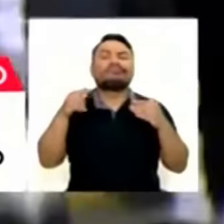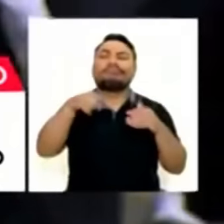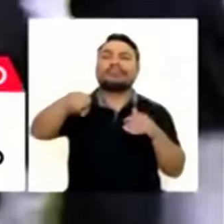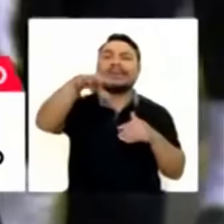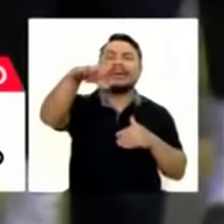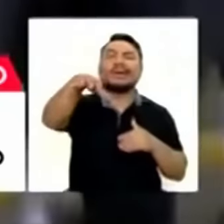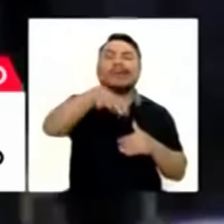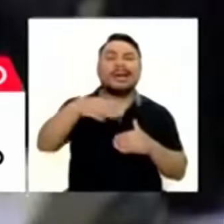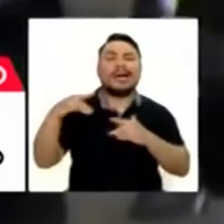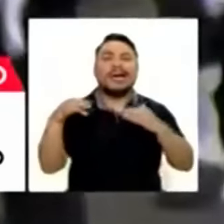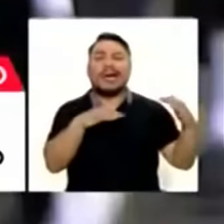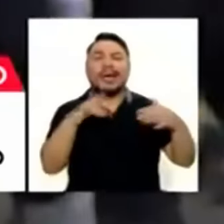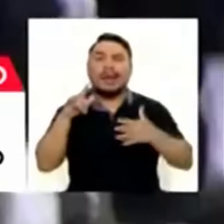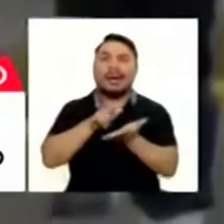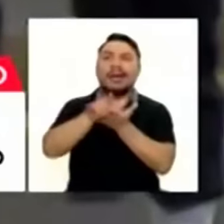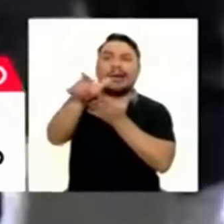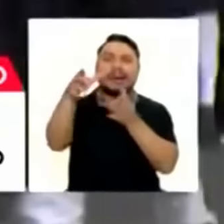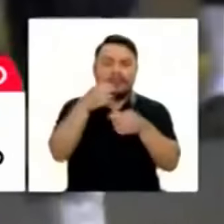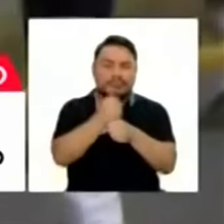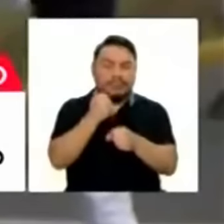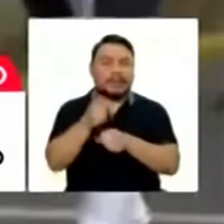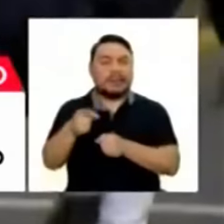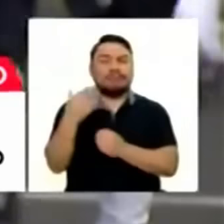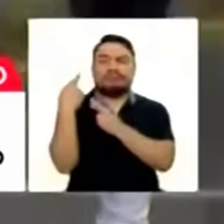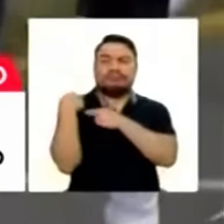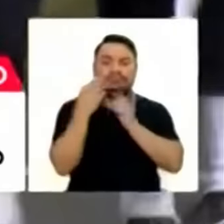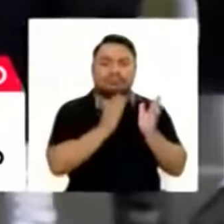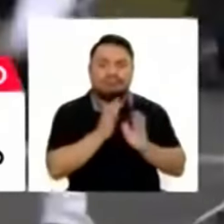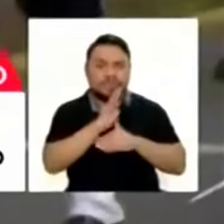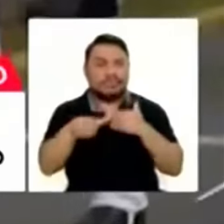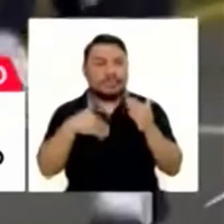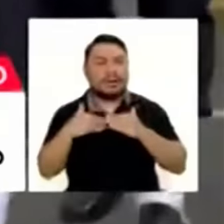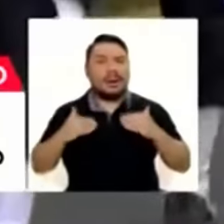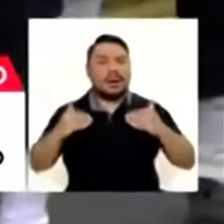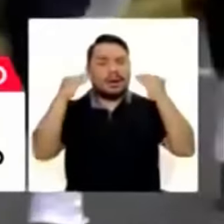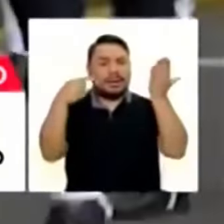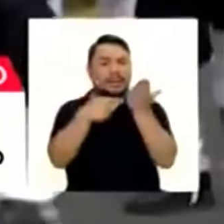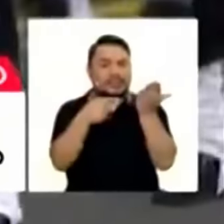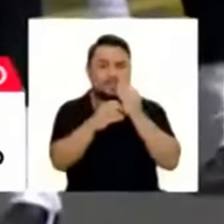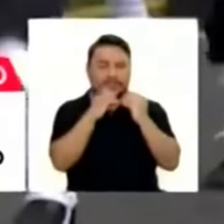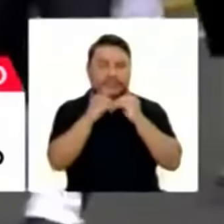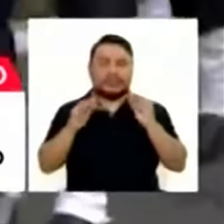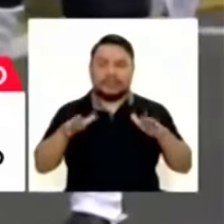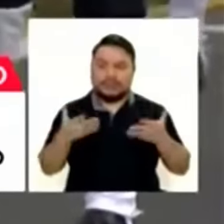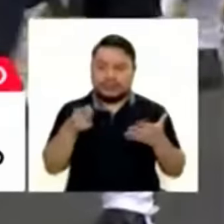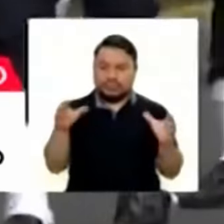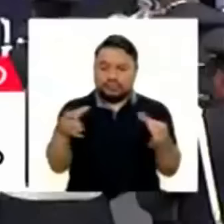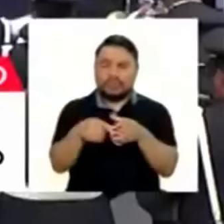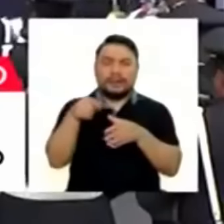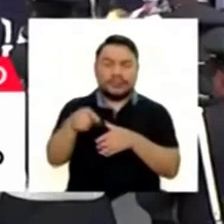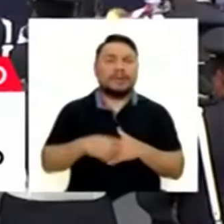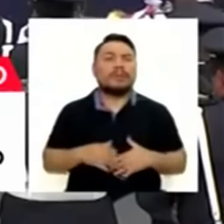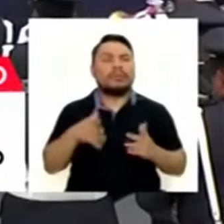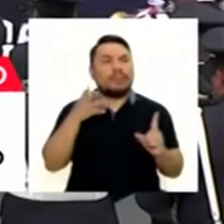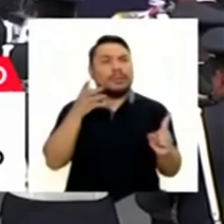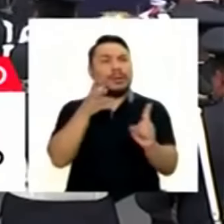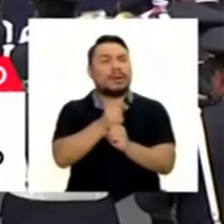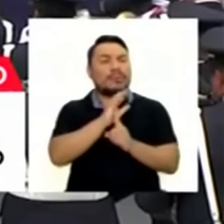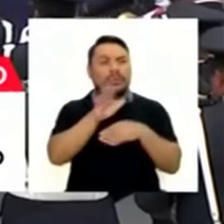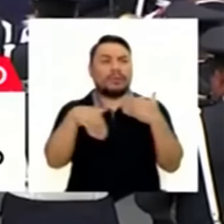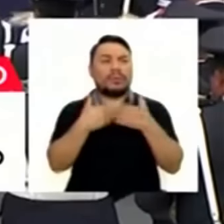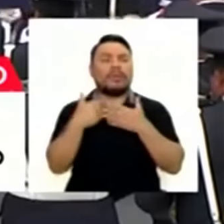porque ellos serán los encargados de operar y gestionar los sistemas de alta tecnología con los que cuenta la institución para cumplir con la